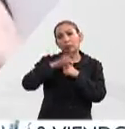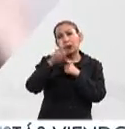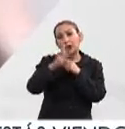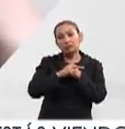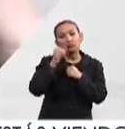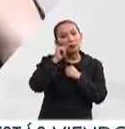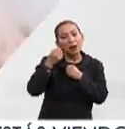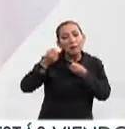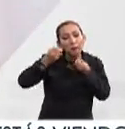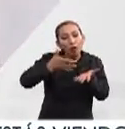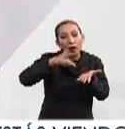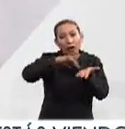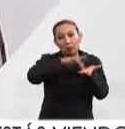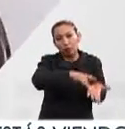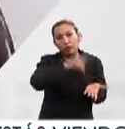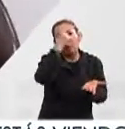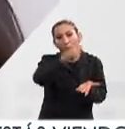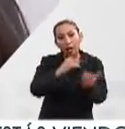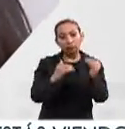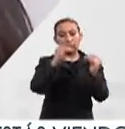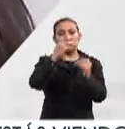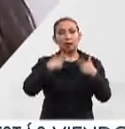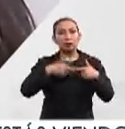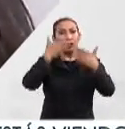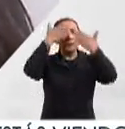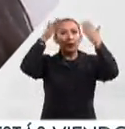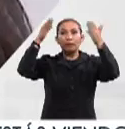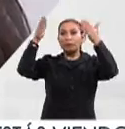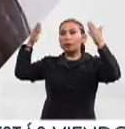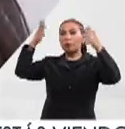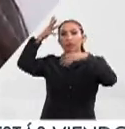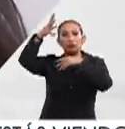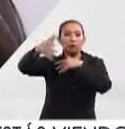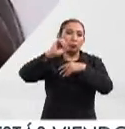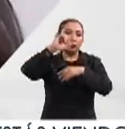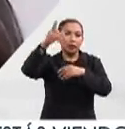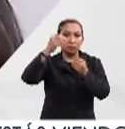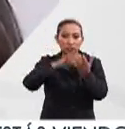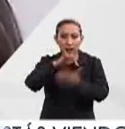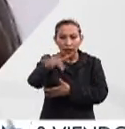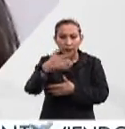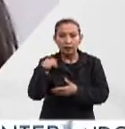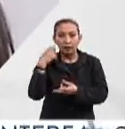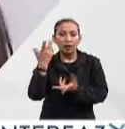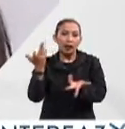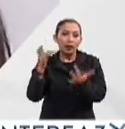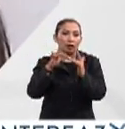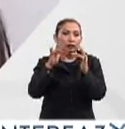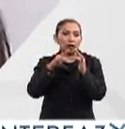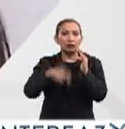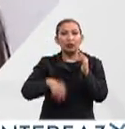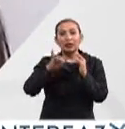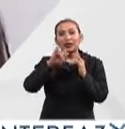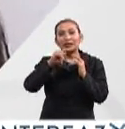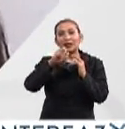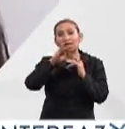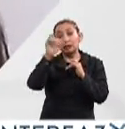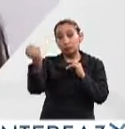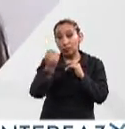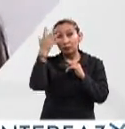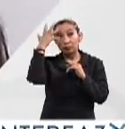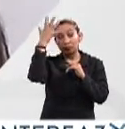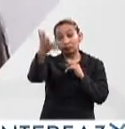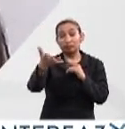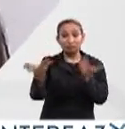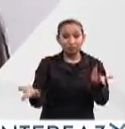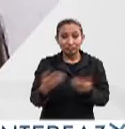va a hacer crecer como individuo y abrir las puertas en un futuro profesional. Muchísimas gracias por haber estado con nosotros esta mañana en Interfaz y éxito, el